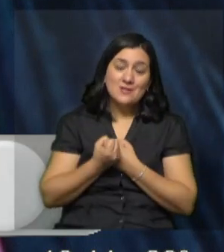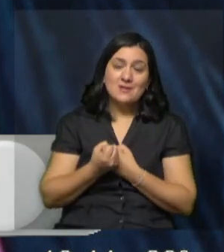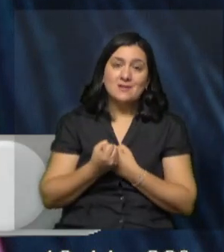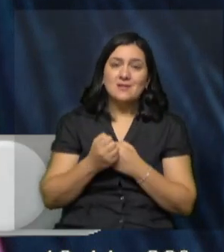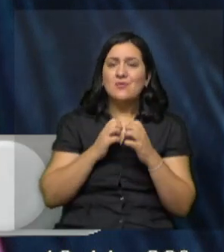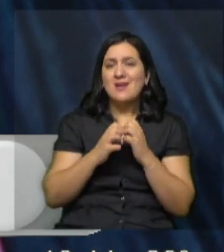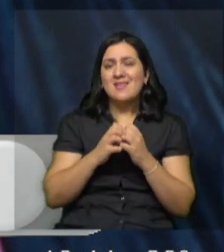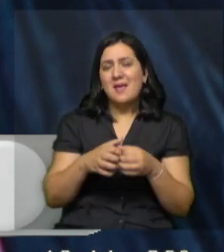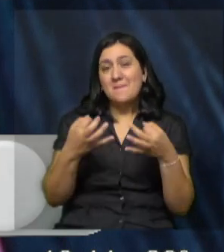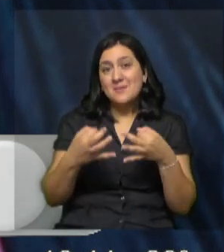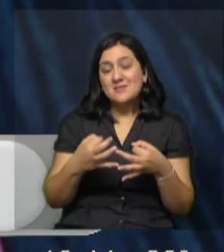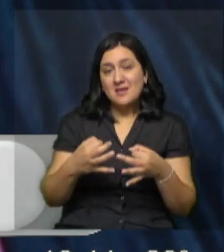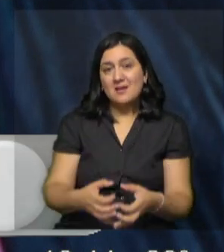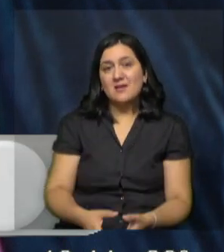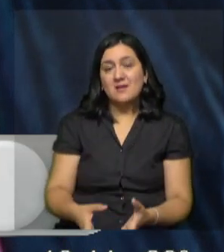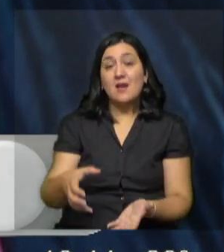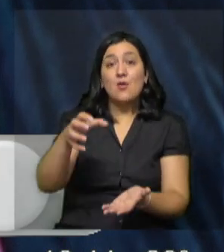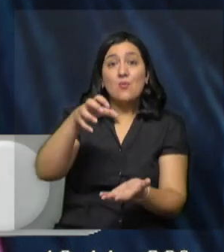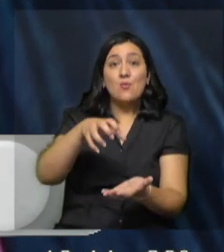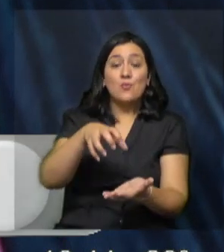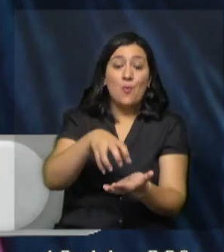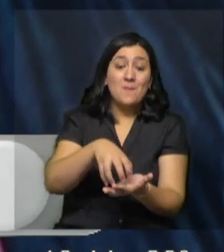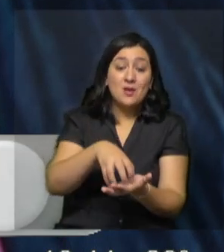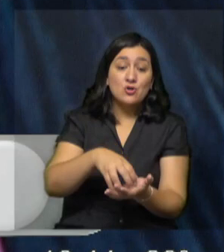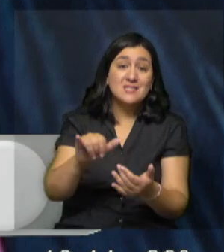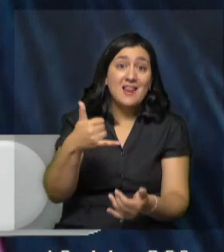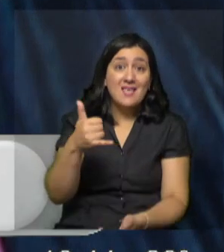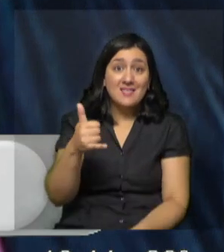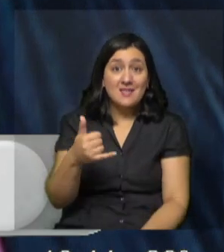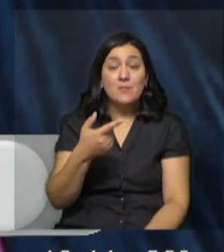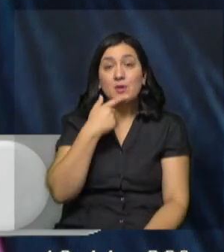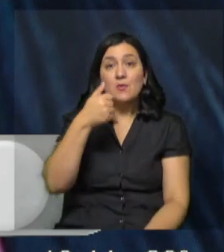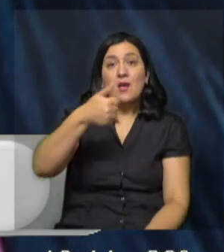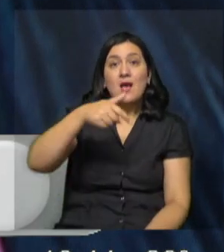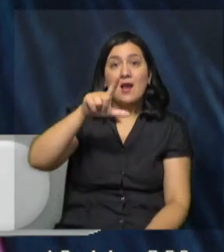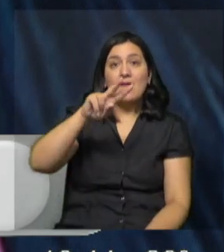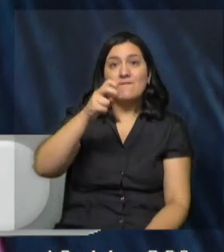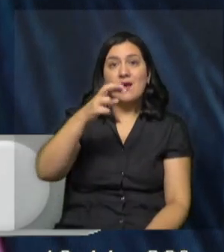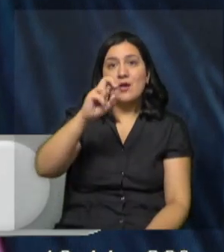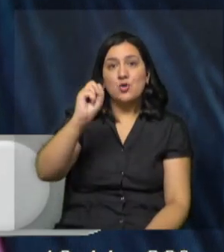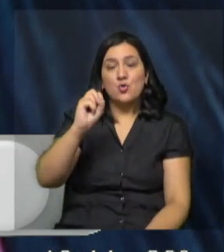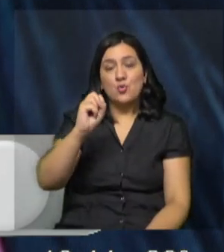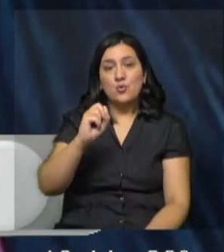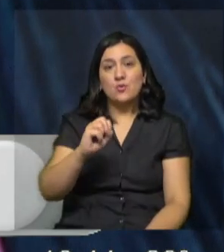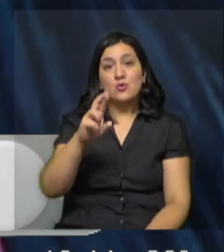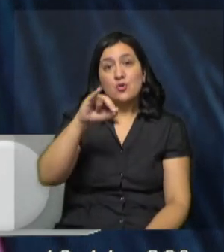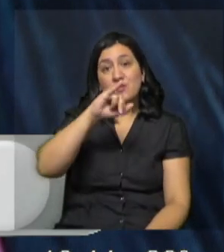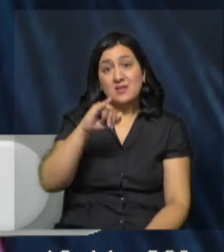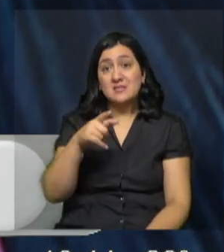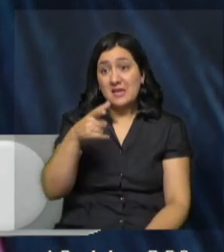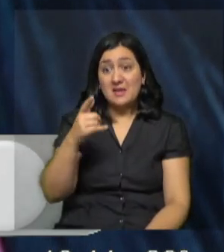Tiene una energía especial. El complejo Celeto tiene una energía especial. Y bueno, Álvaro, por ejemplo, Rodríguez, que vino de eso, la verdad, él se crió en